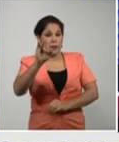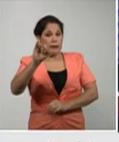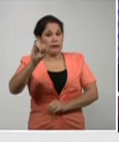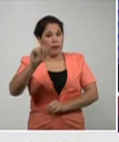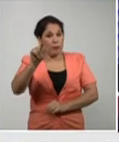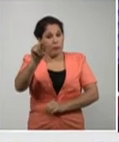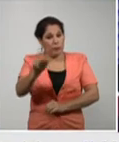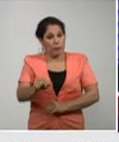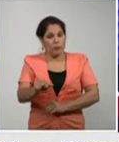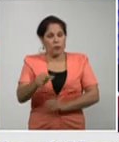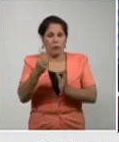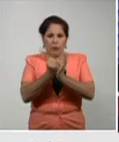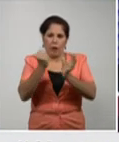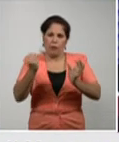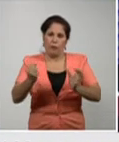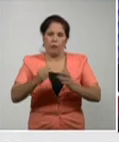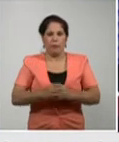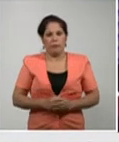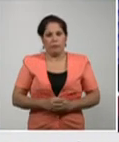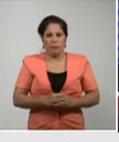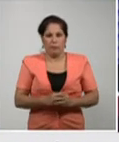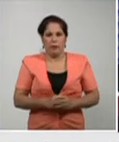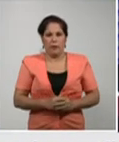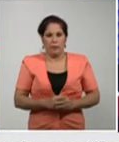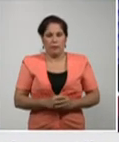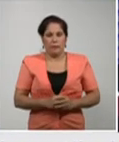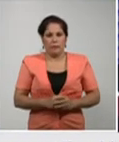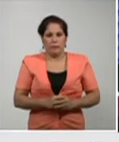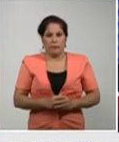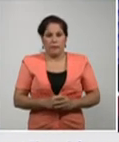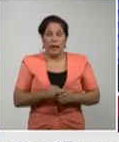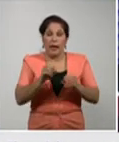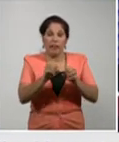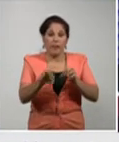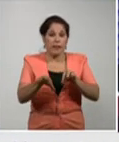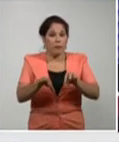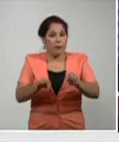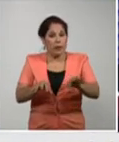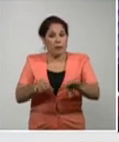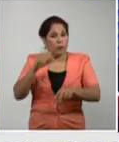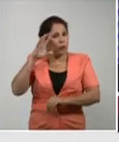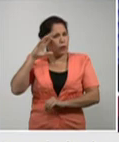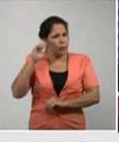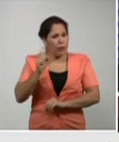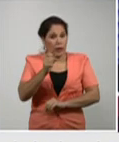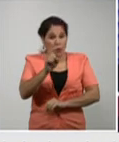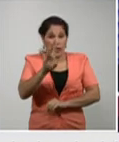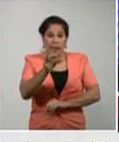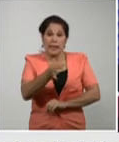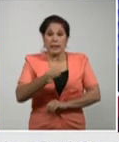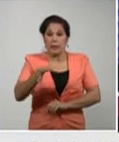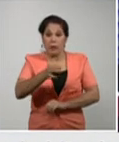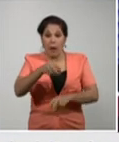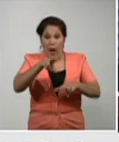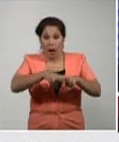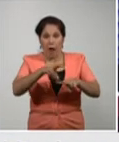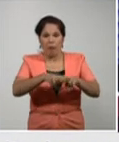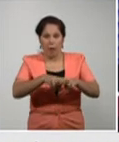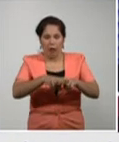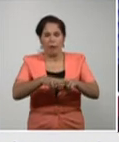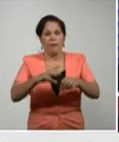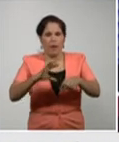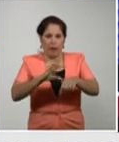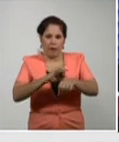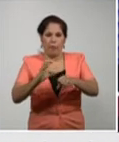nuevos casos confirmados con la COVID-19. La dispersión es notable en los 15 municipios capitalinos: Santiago